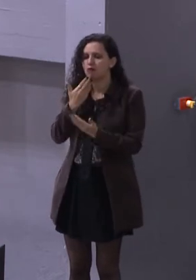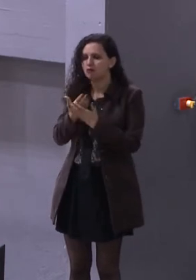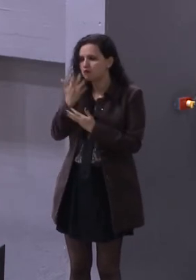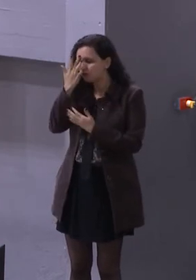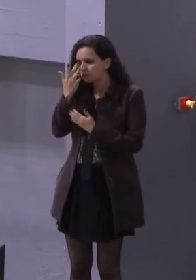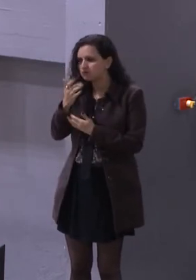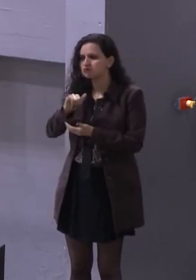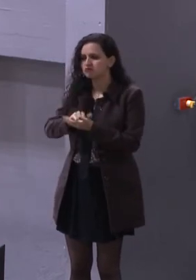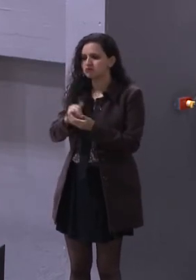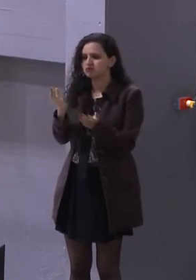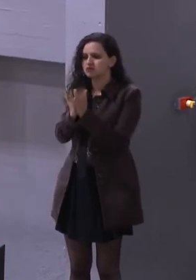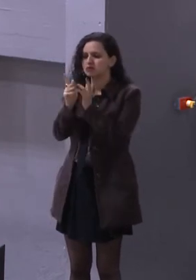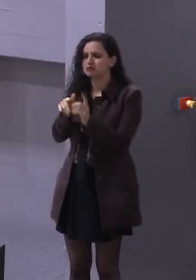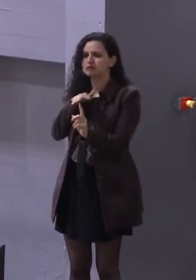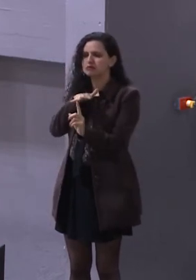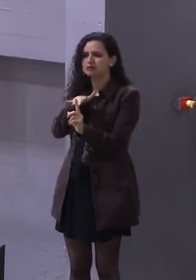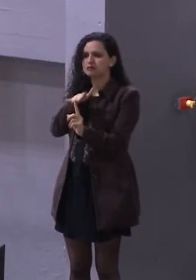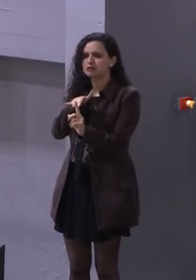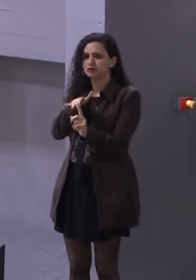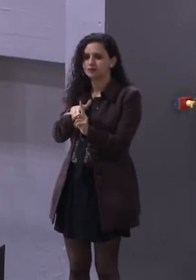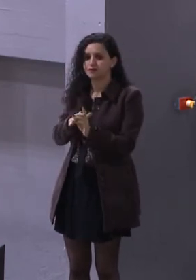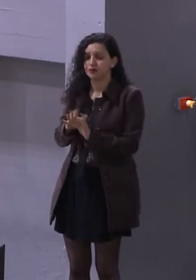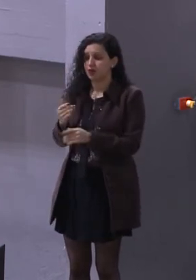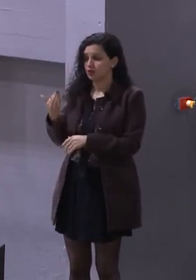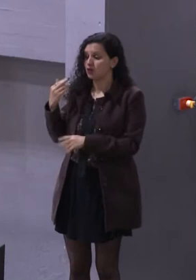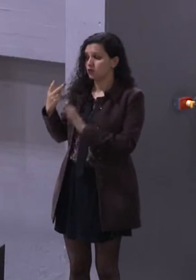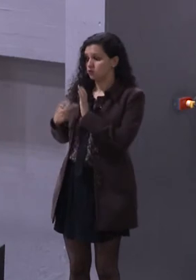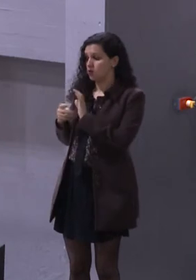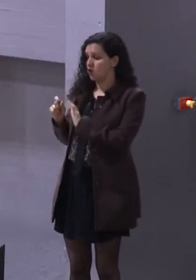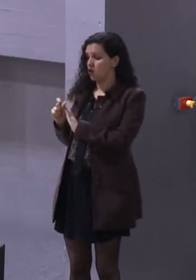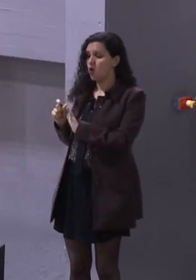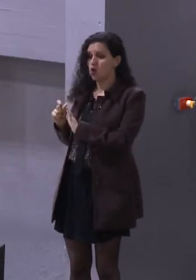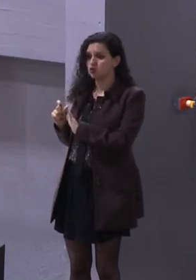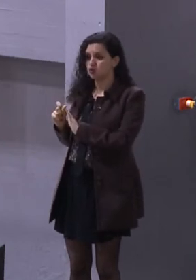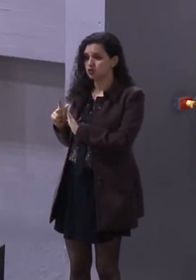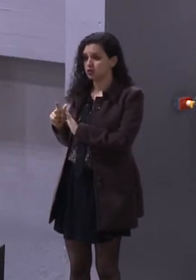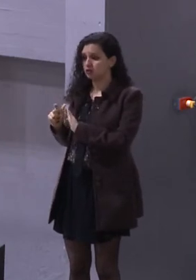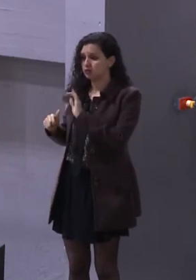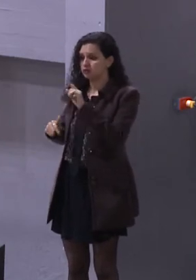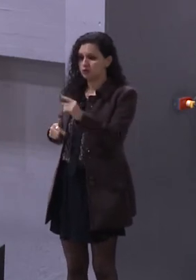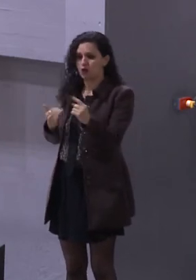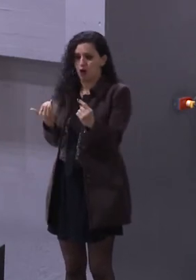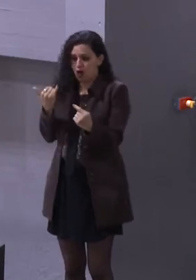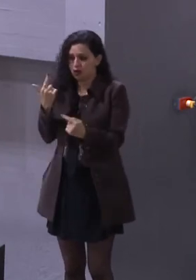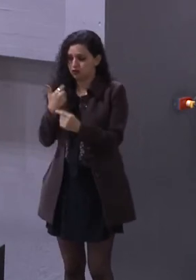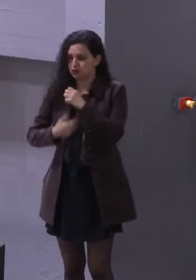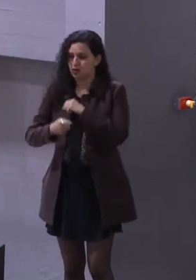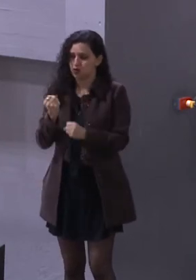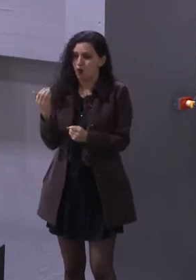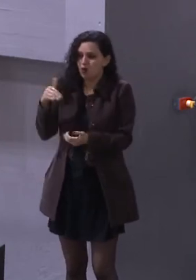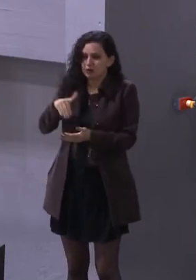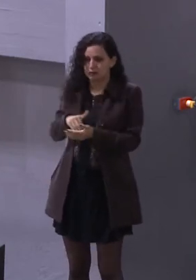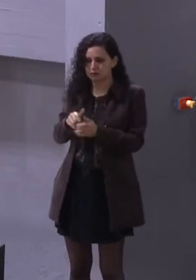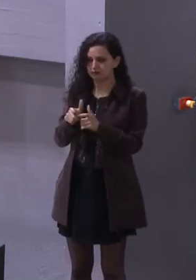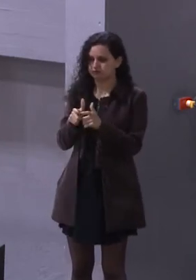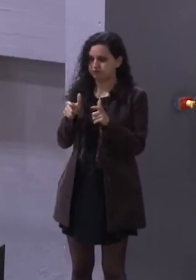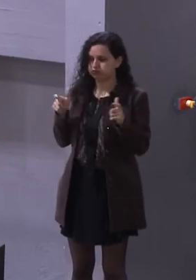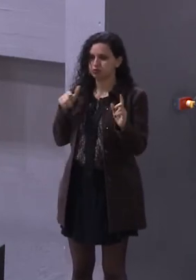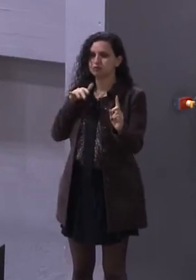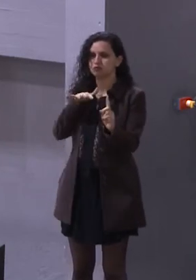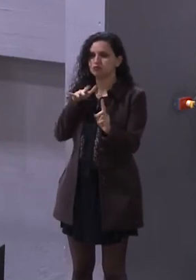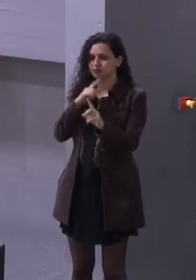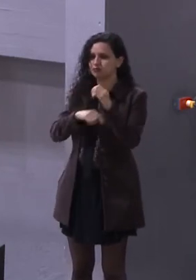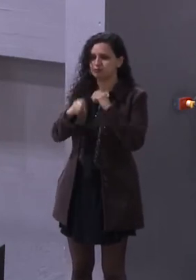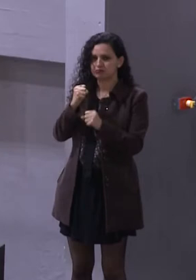estudiantil. Desde este año no se registraban pues estas grandes movilizaciones como las que tuvimos el